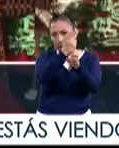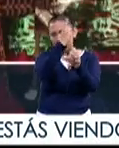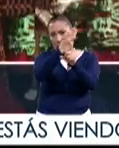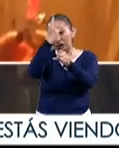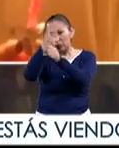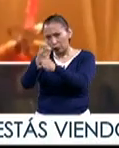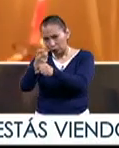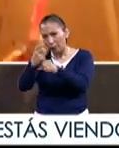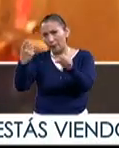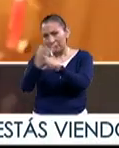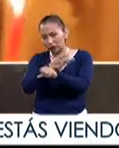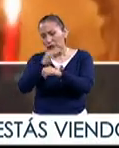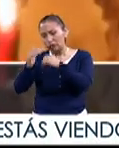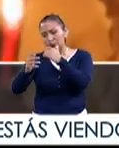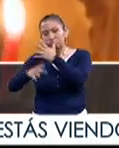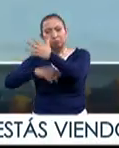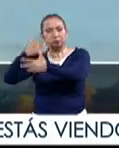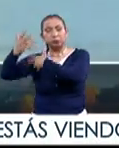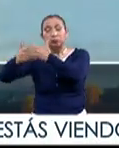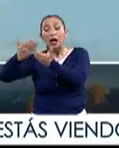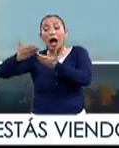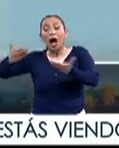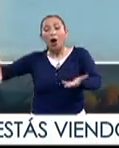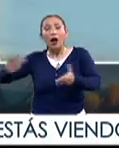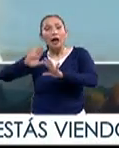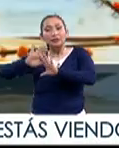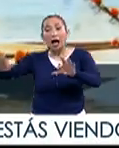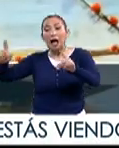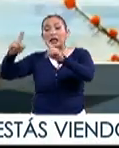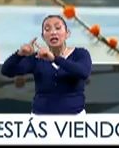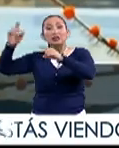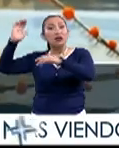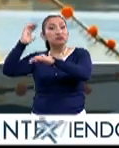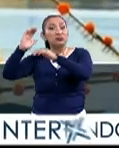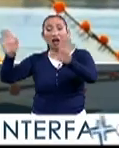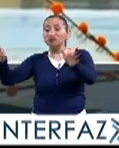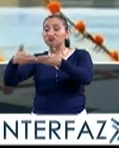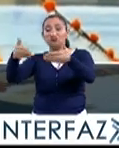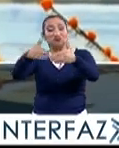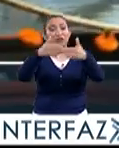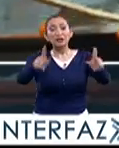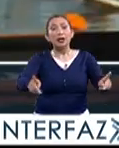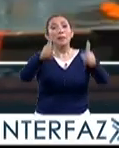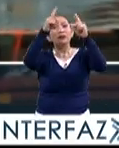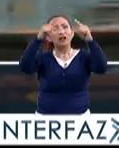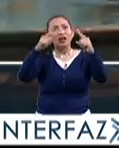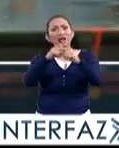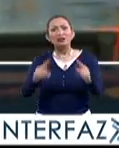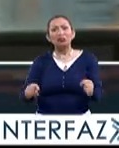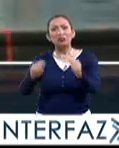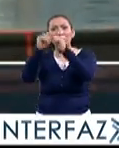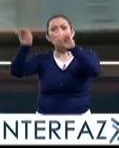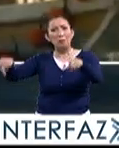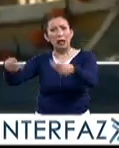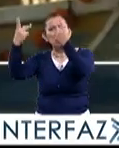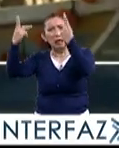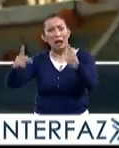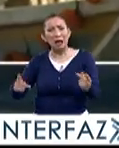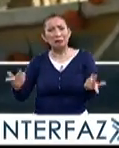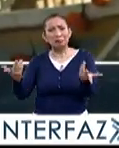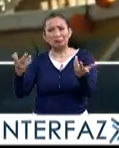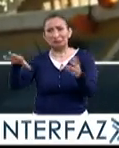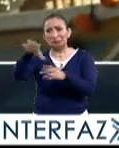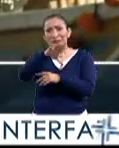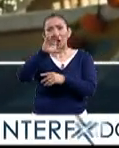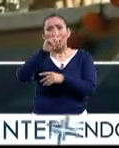mundiales, etc., en este momento se están cerrando iglesias, se venden iglesias, templos,